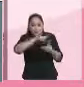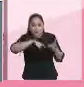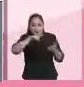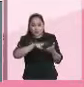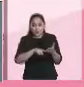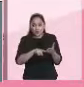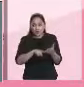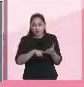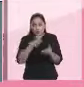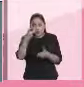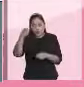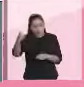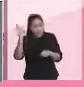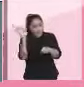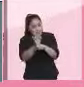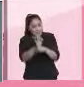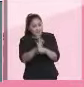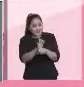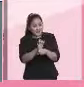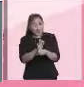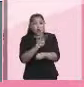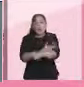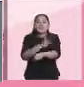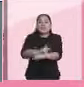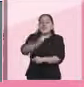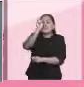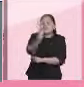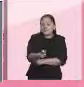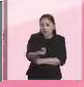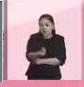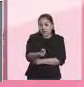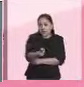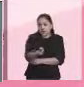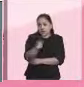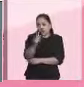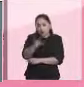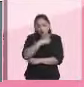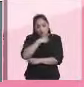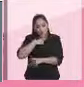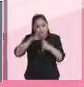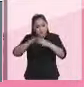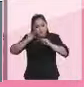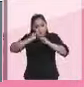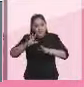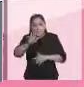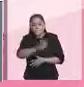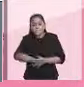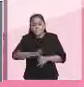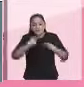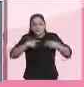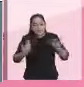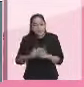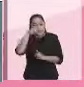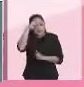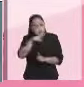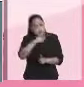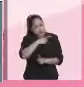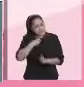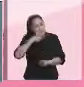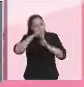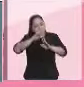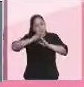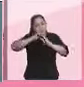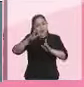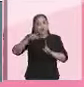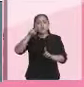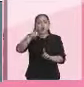honestidad. Honestidad es que tú aclares todo eso y no le respondes al mexicano y siempre evades las cosas. Y eso se